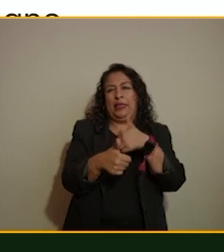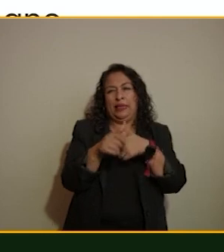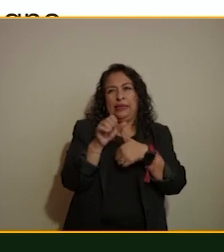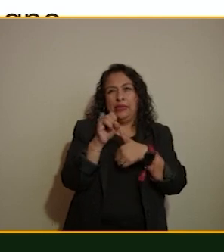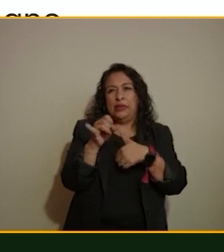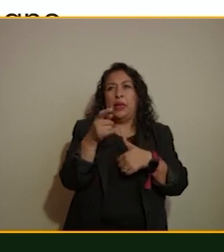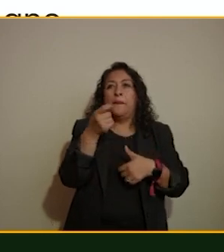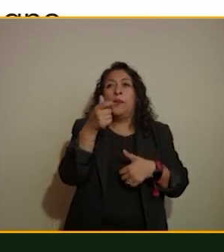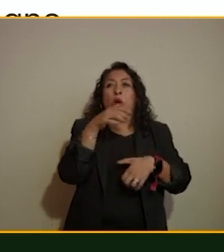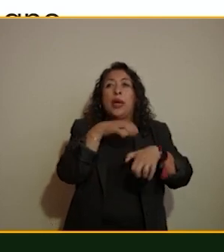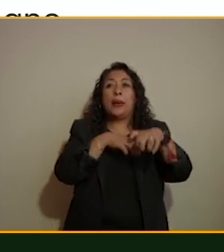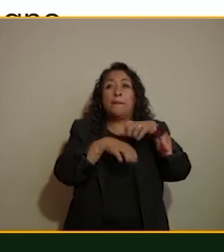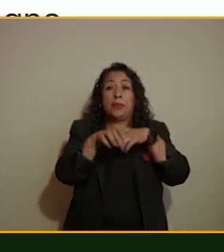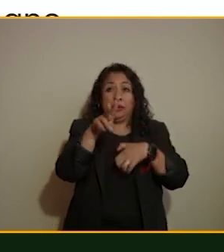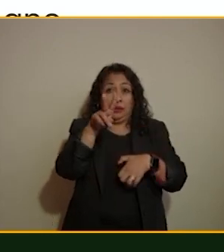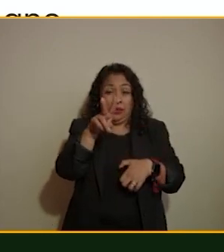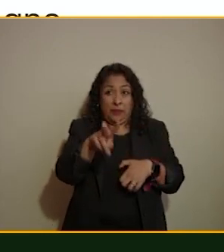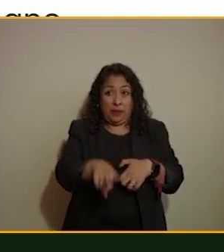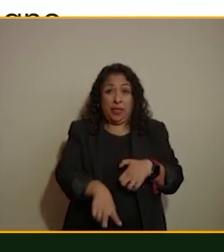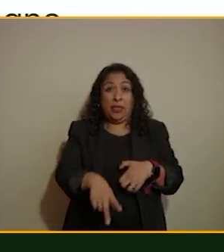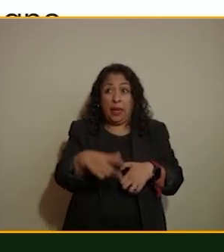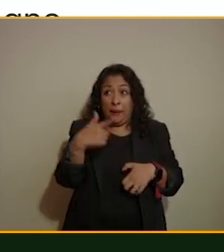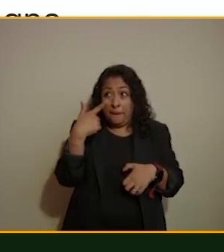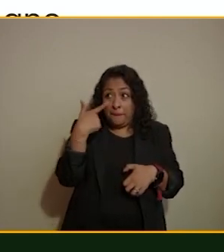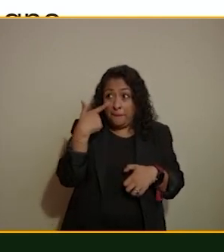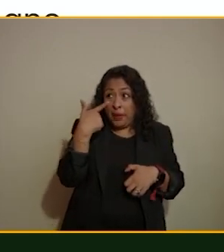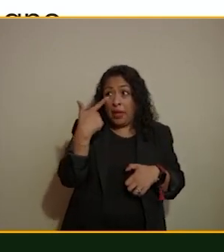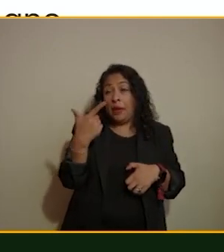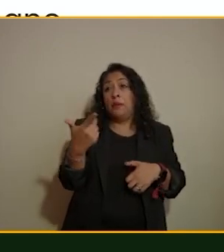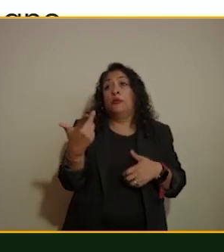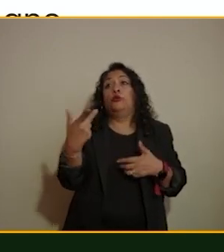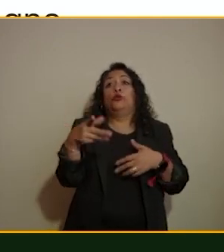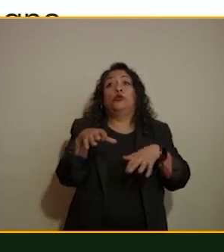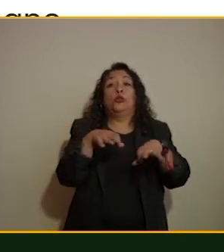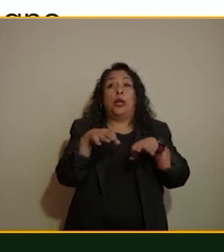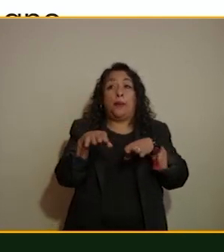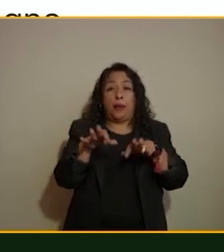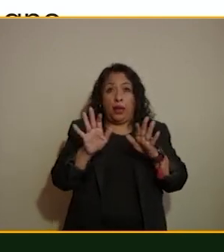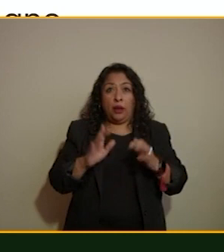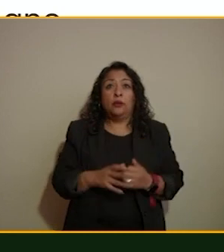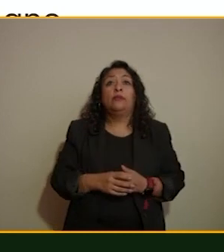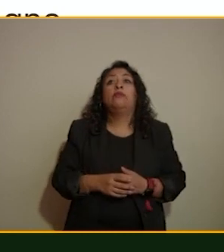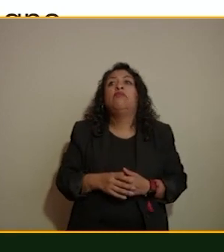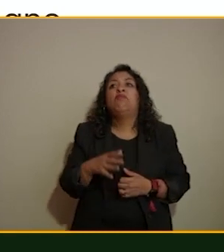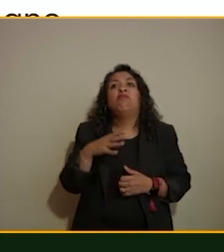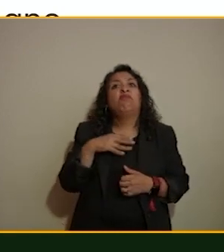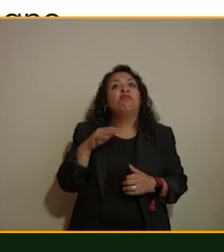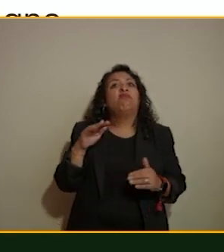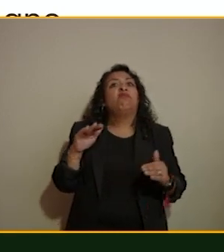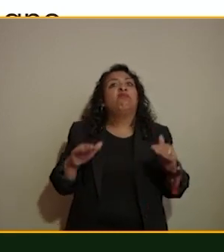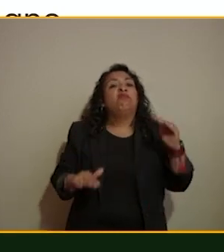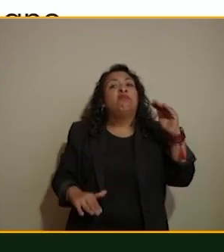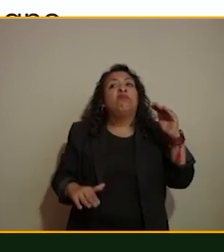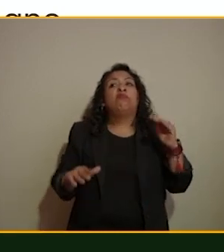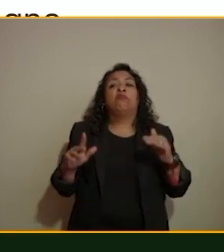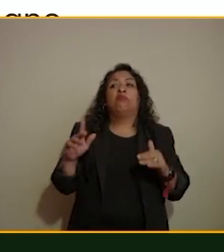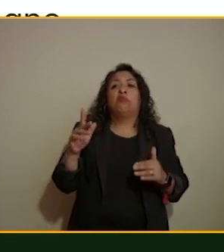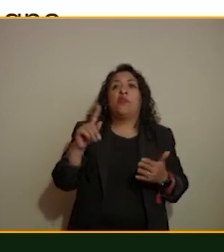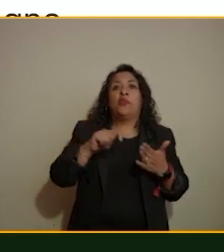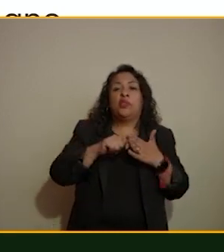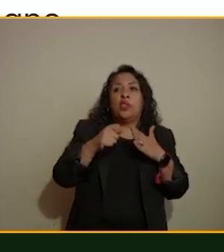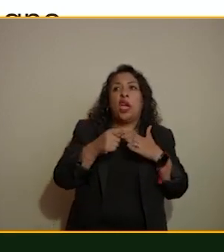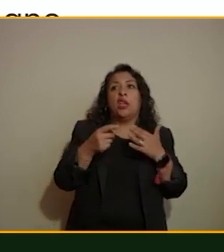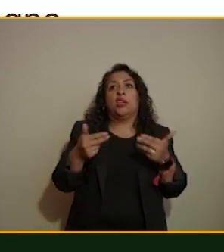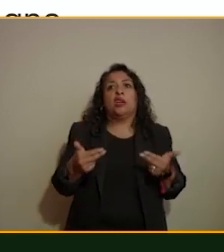hay pocas empresas que realmente resaltan por lo que hacen, hay brecha en las destrezas técnicas y de